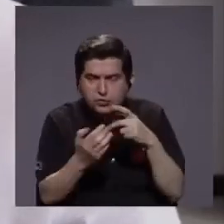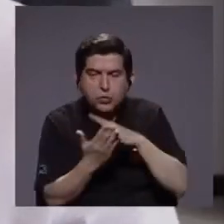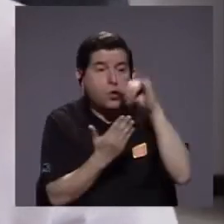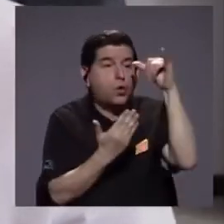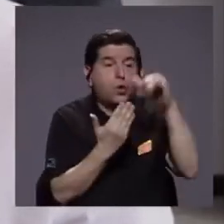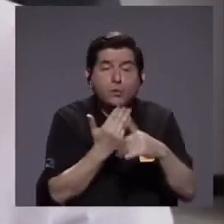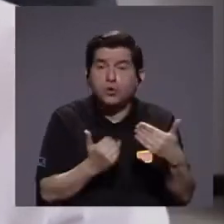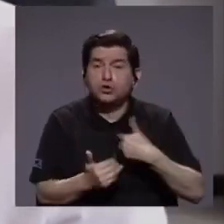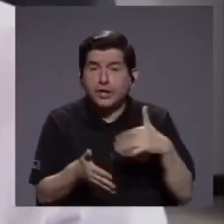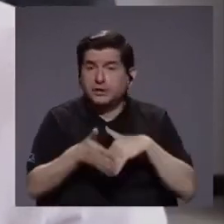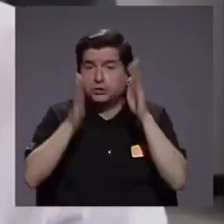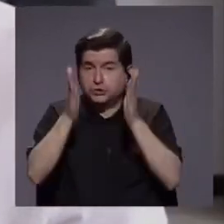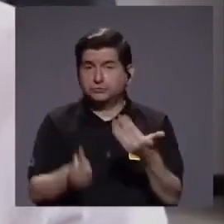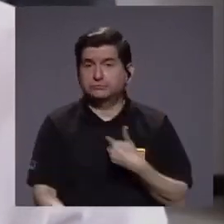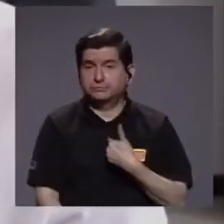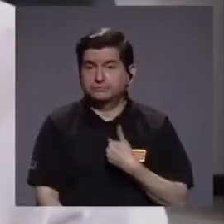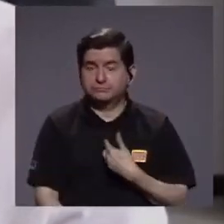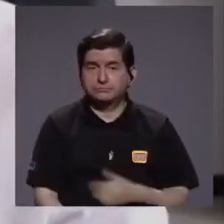proyectos estudiantiles.